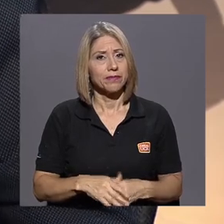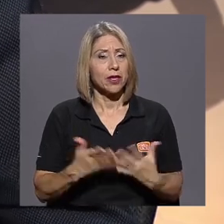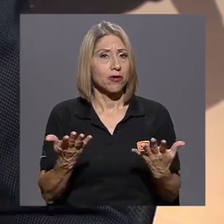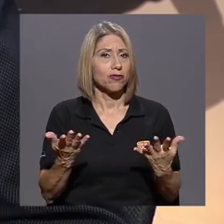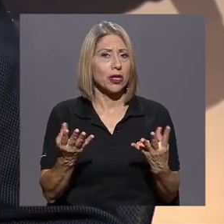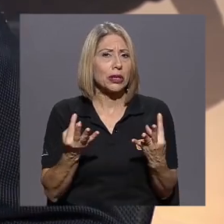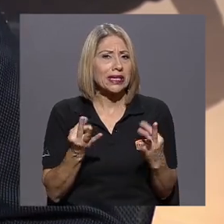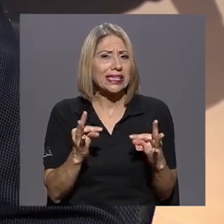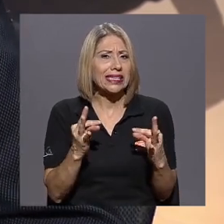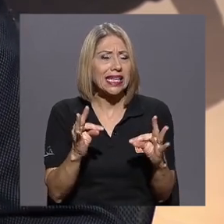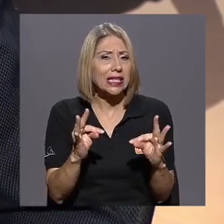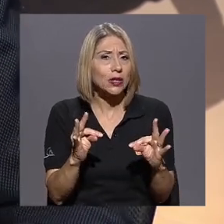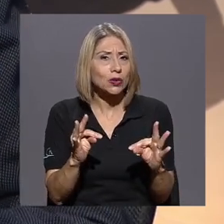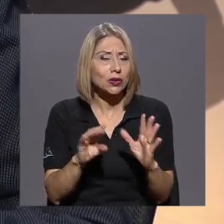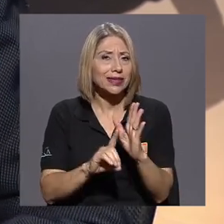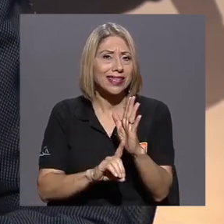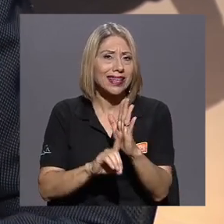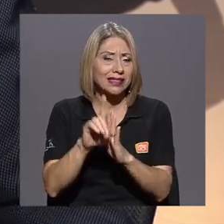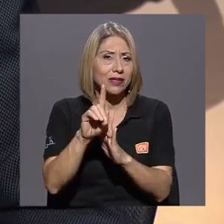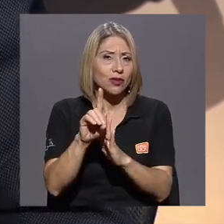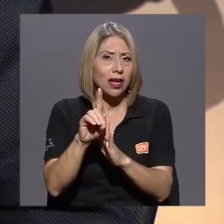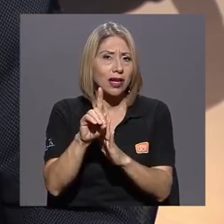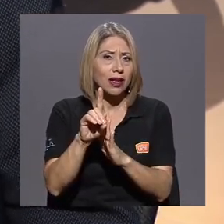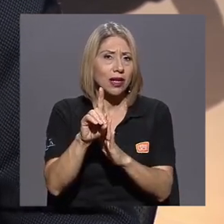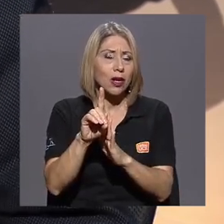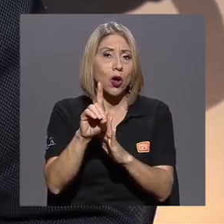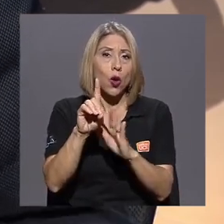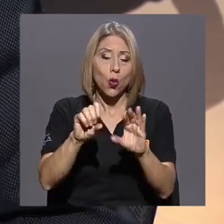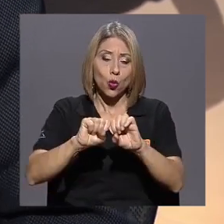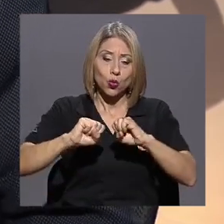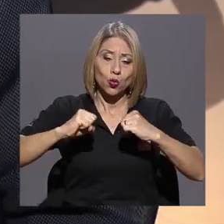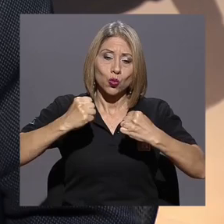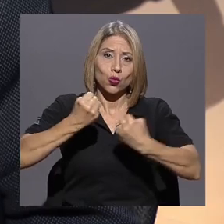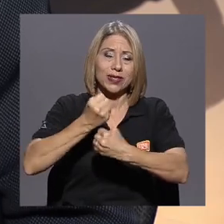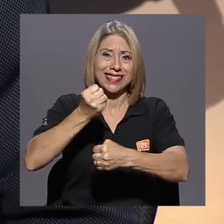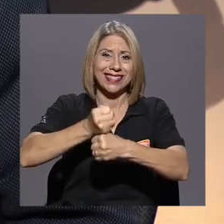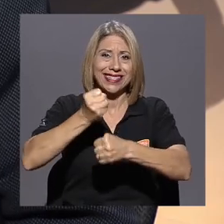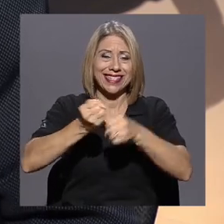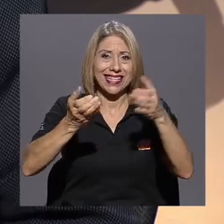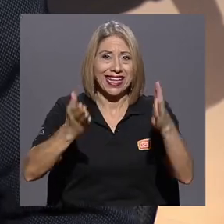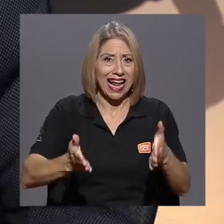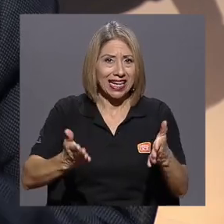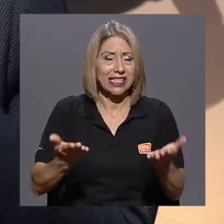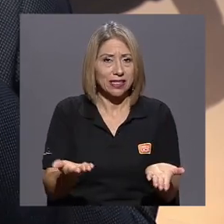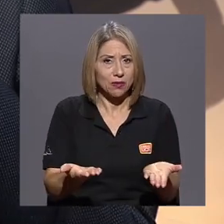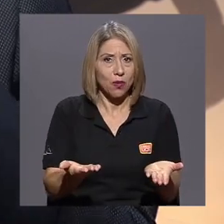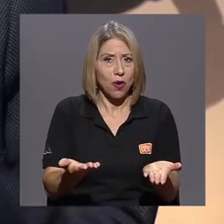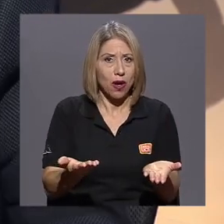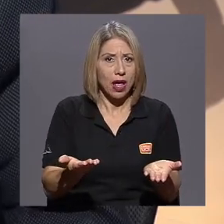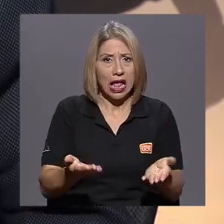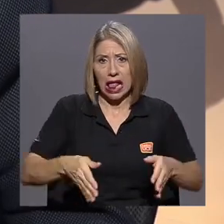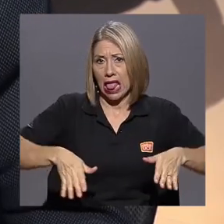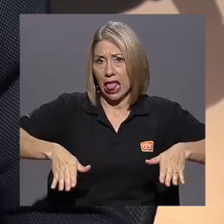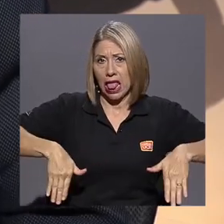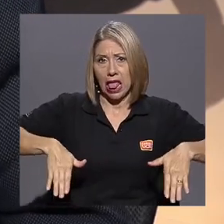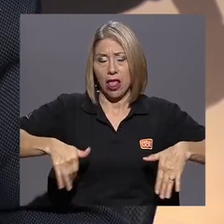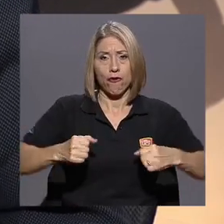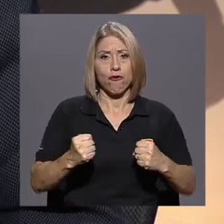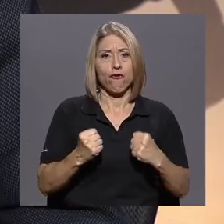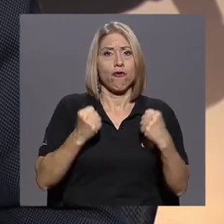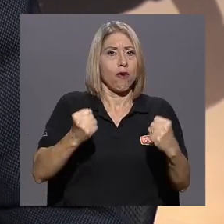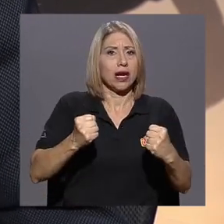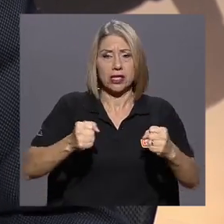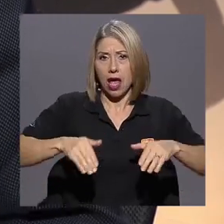los intentos de desarrollar un sindicalismo que no ha tenido la fuerza